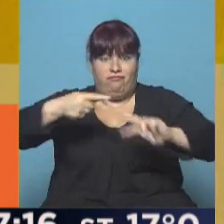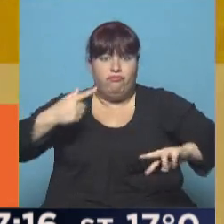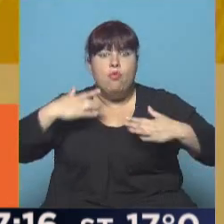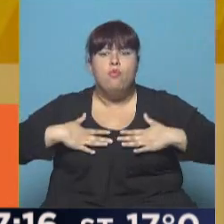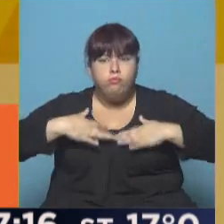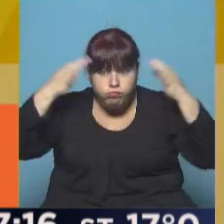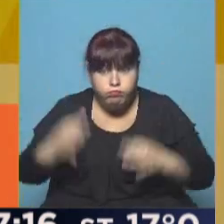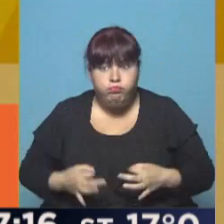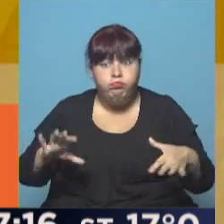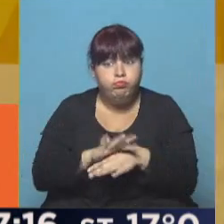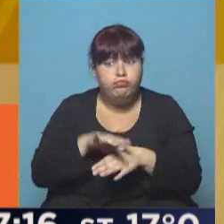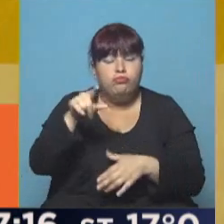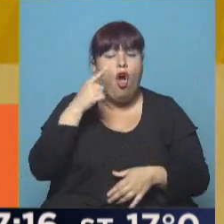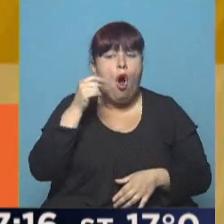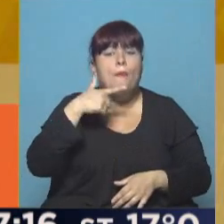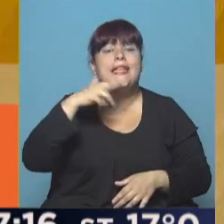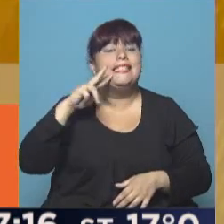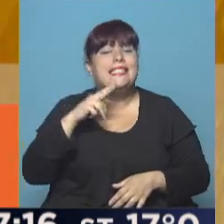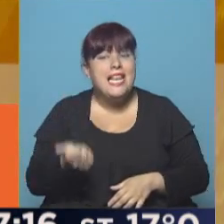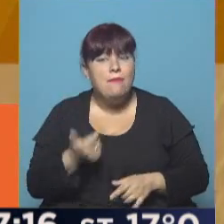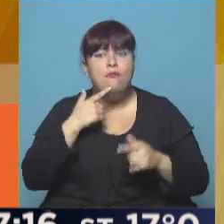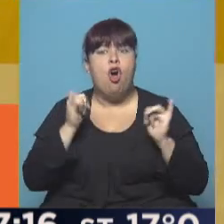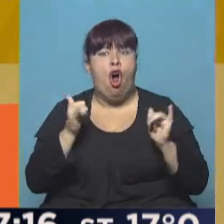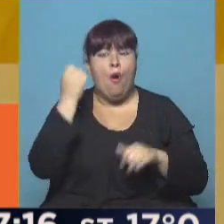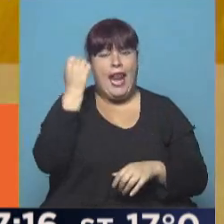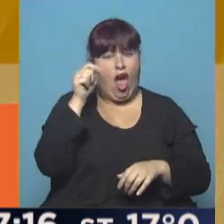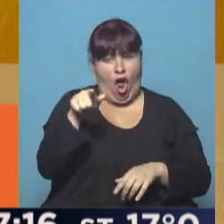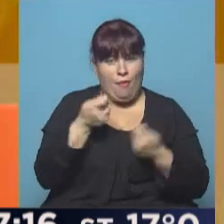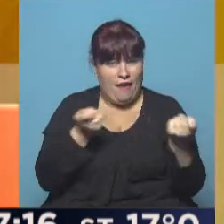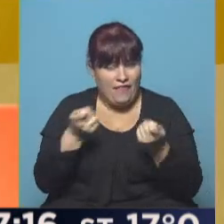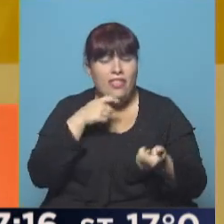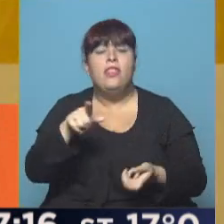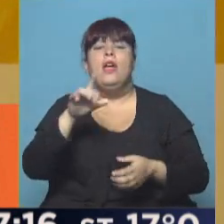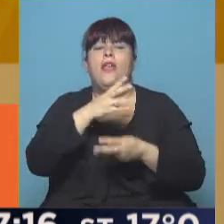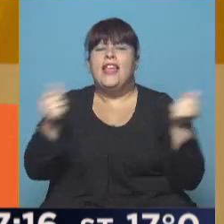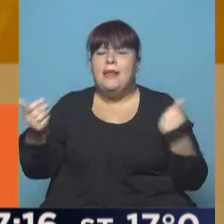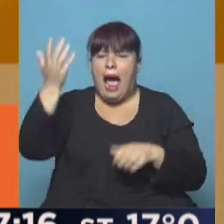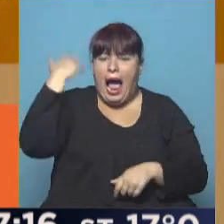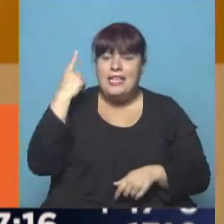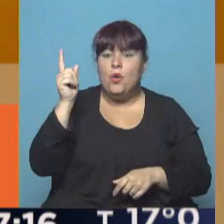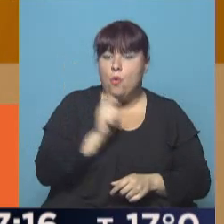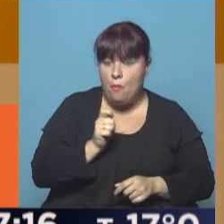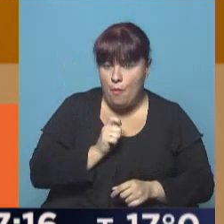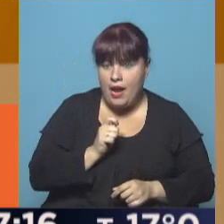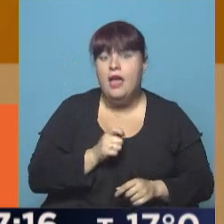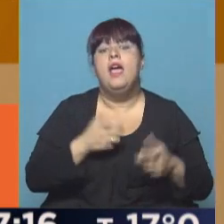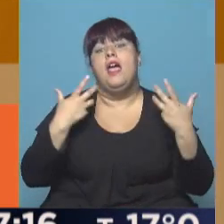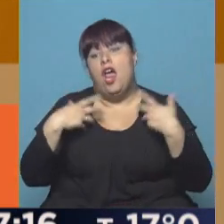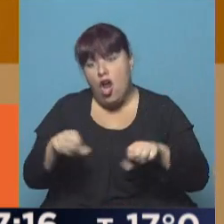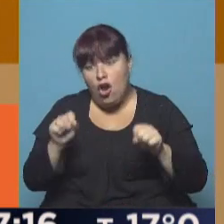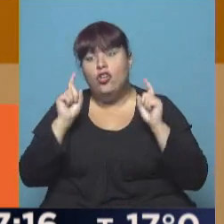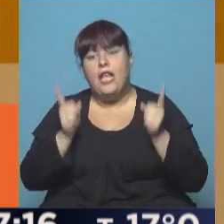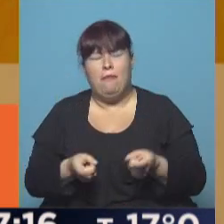saber si realmente estamos hablando de Nicolás Silva, este joven financista, decimos, que desapareció justo hace un mes y el hallazgo, por